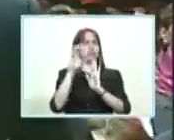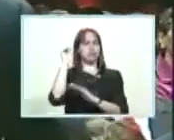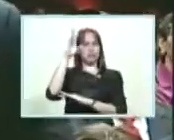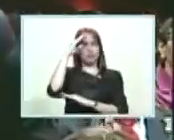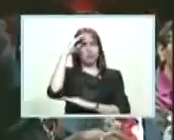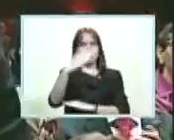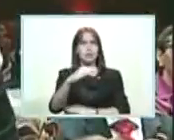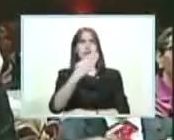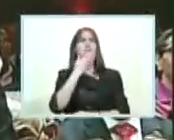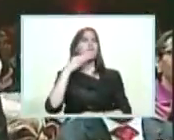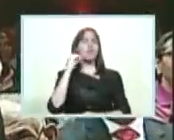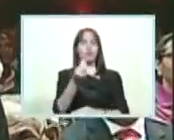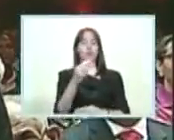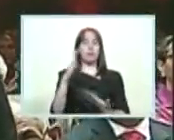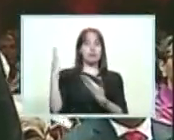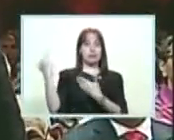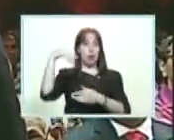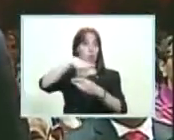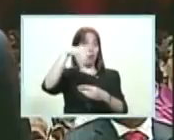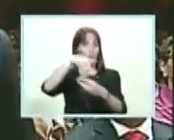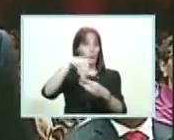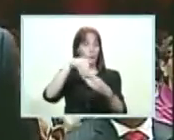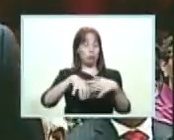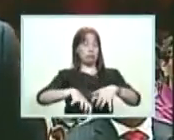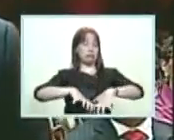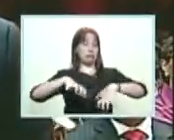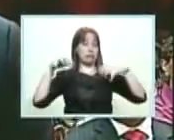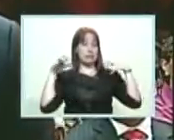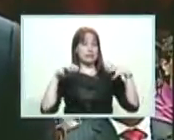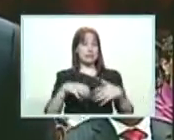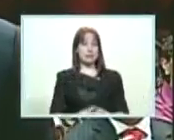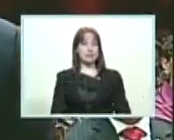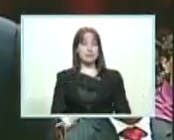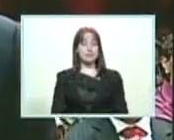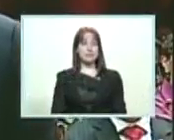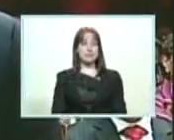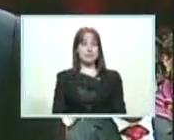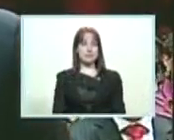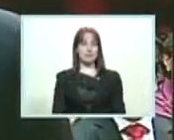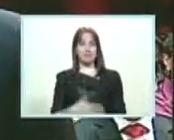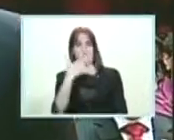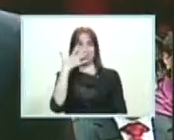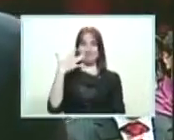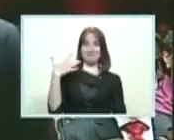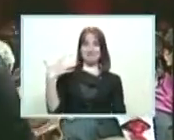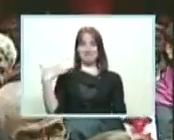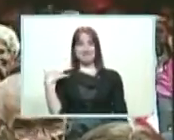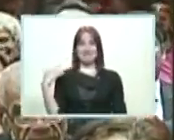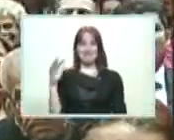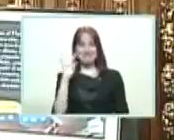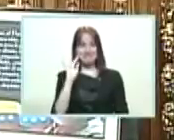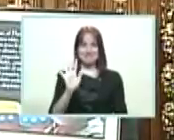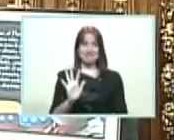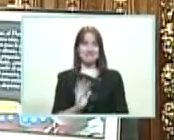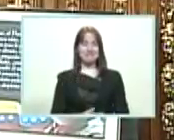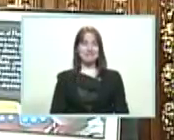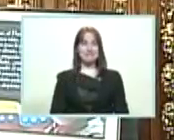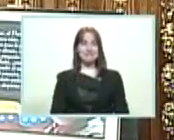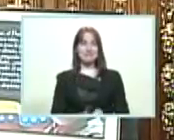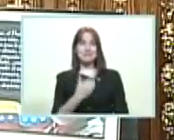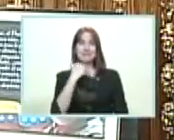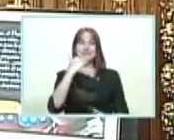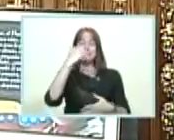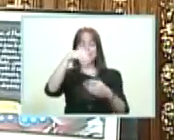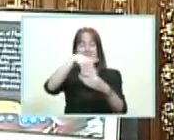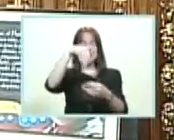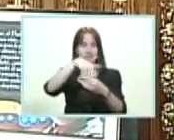militar bolivariana, el más votado del país. ¿Sí? Si eres engreído, vale. El más votado del